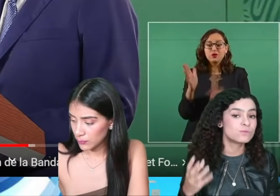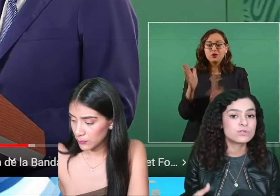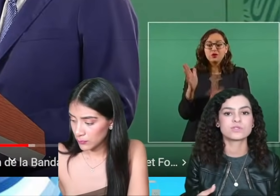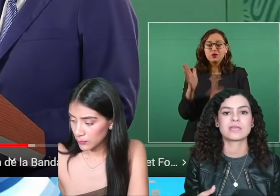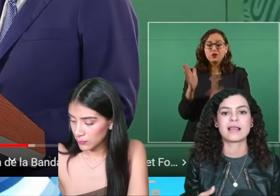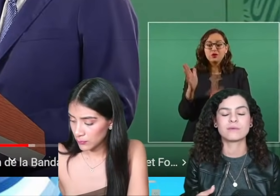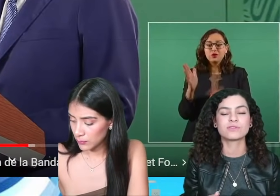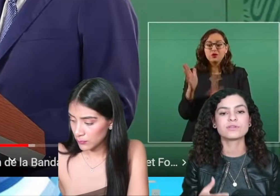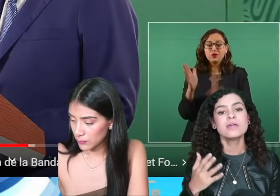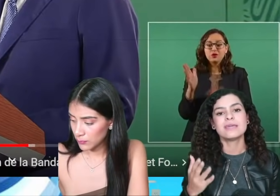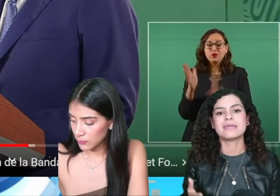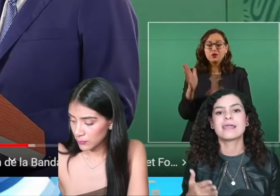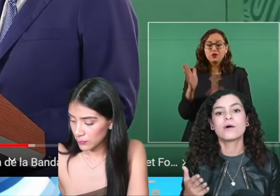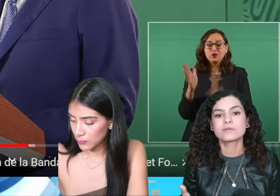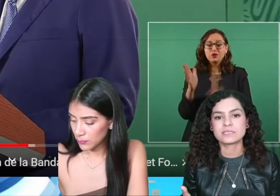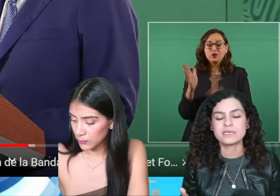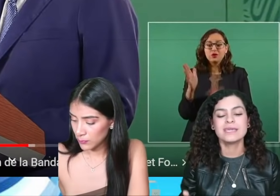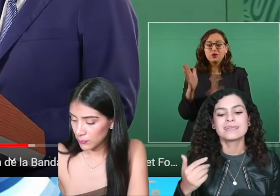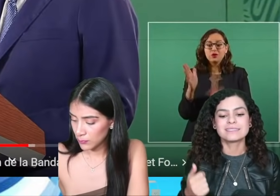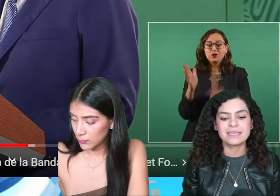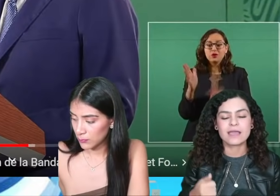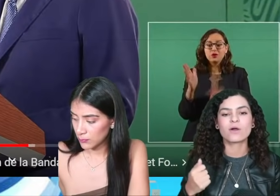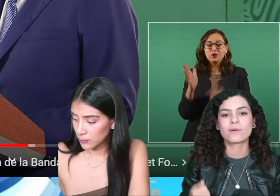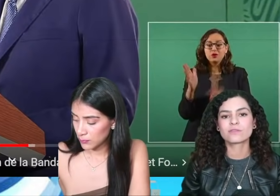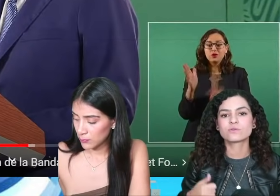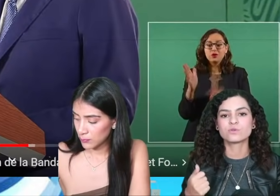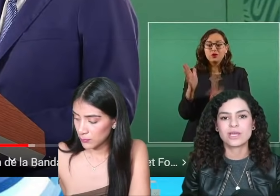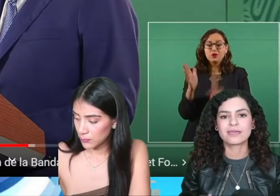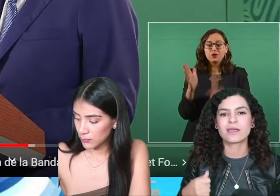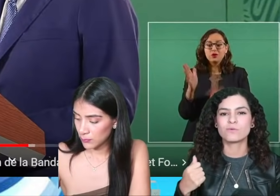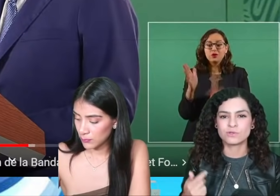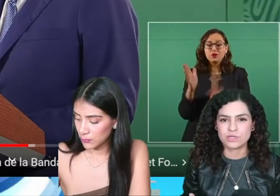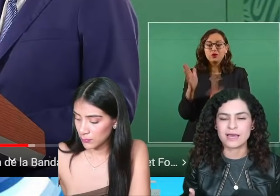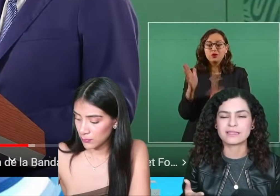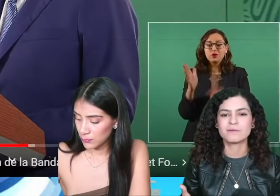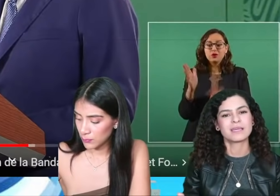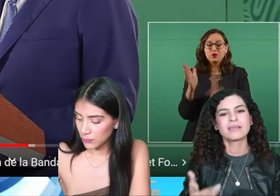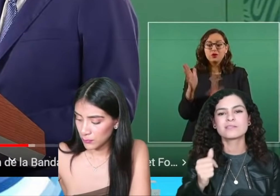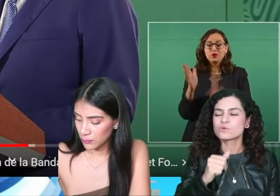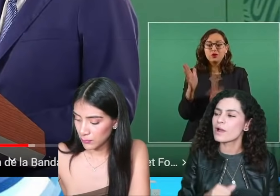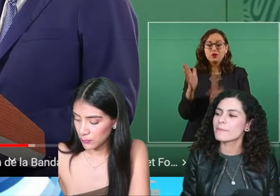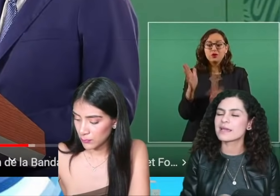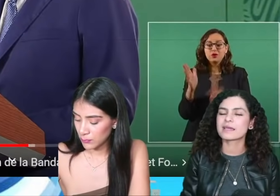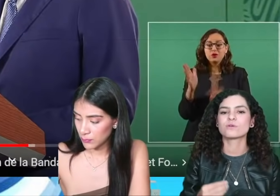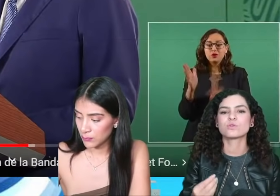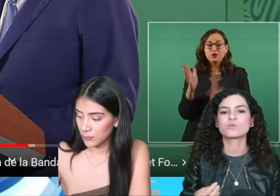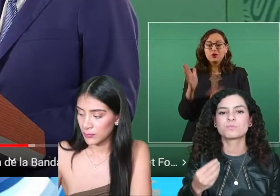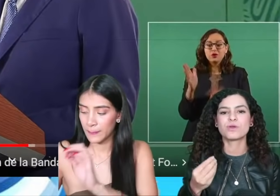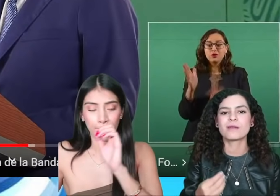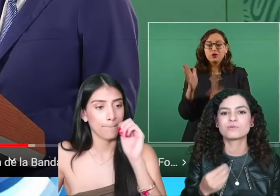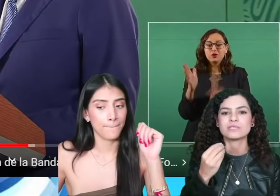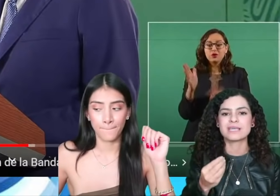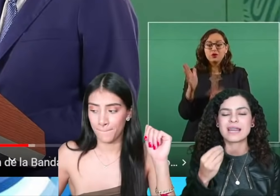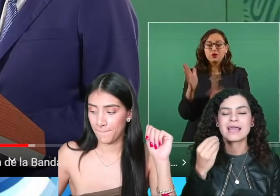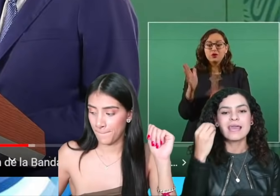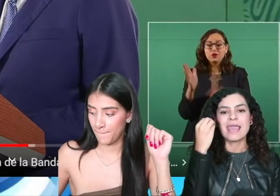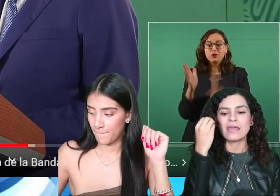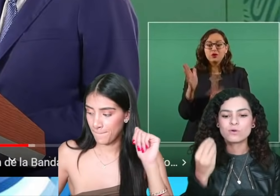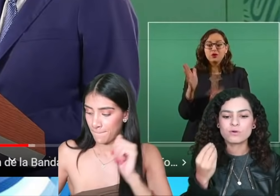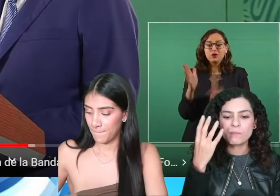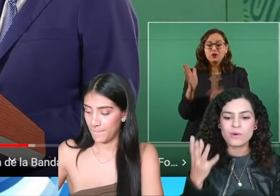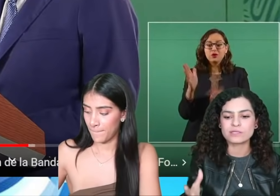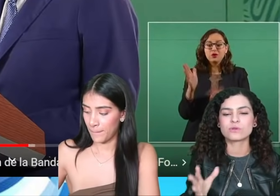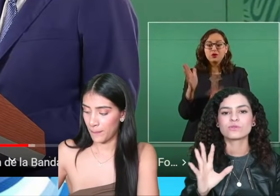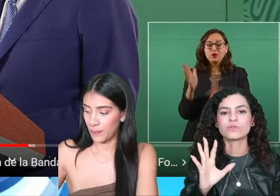cuestionamientos, muchos señalamientos, y que aún así sigue cobrando su cheque como si nada. ¿Te imaginas tú, amiga, que nosotros pudiéramos estar en